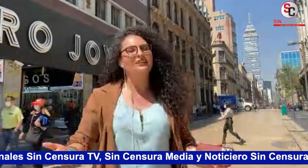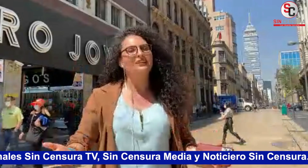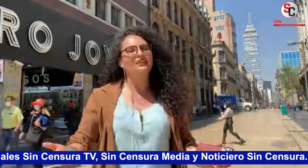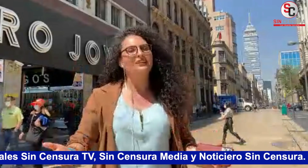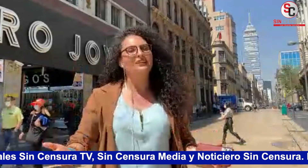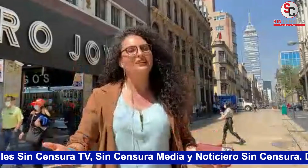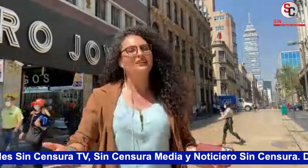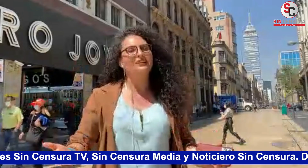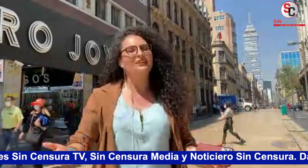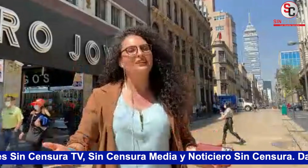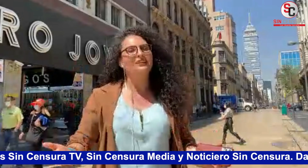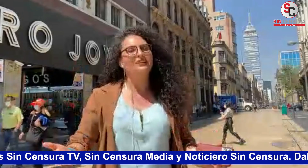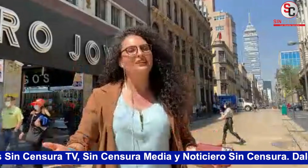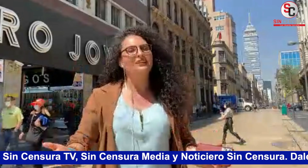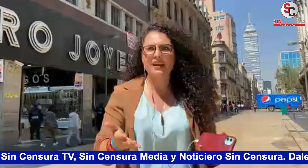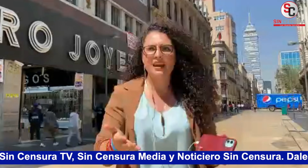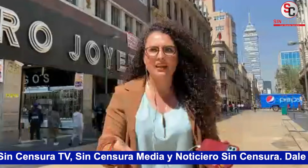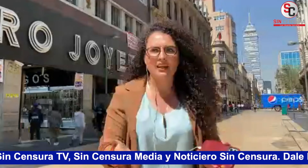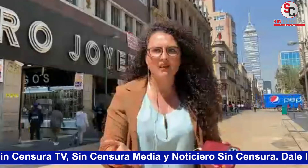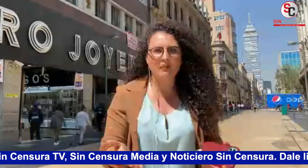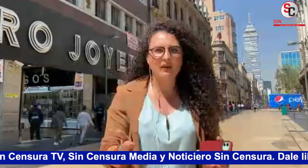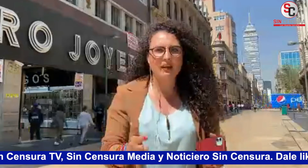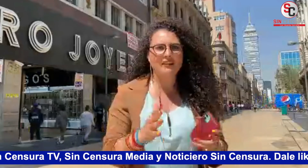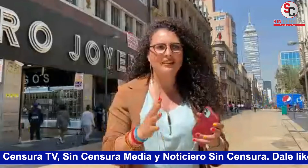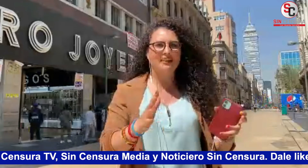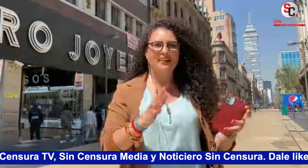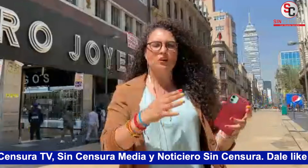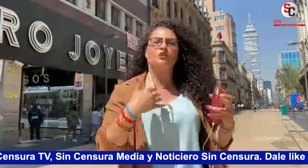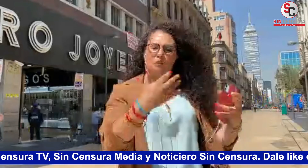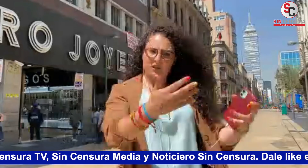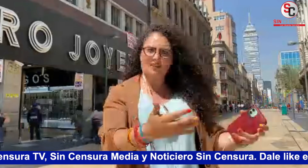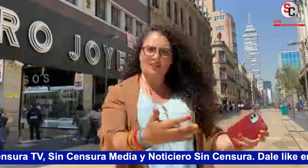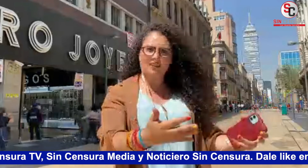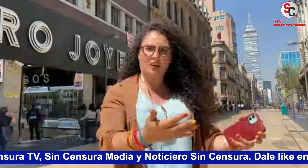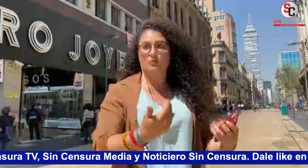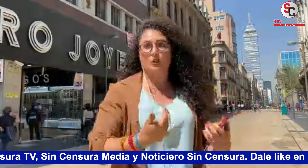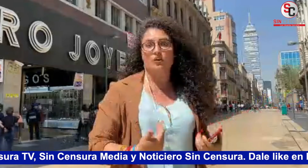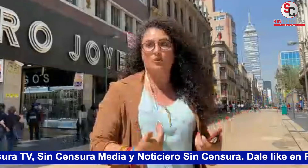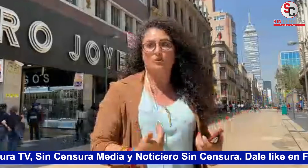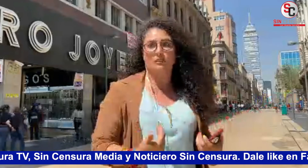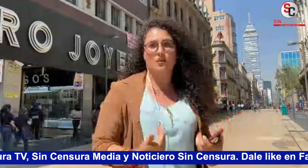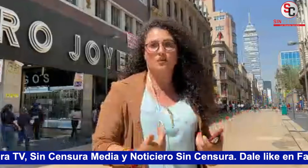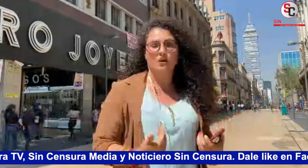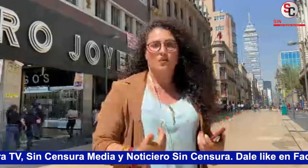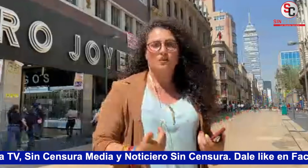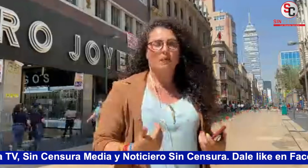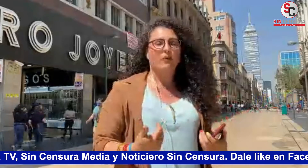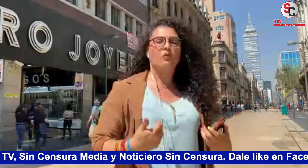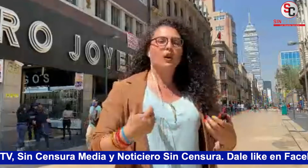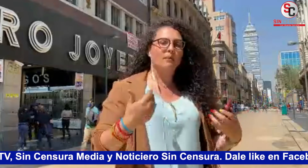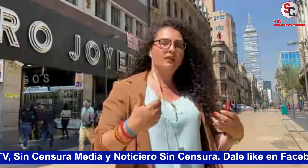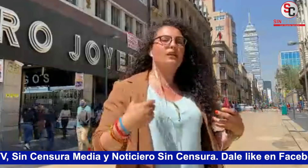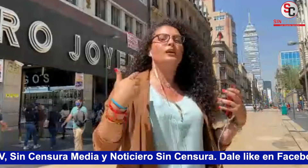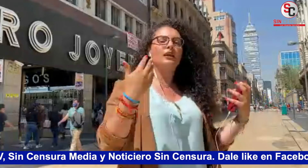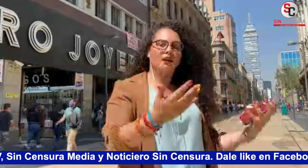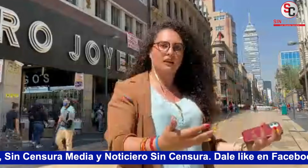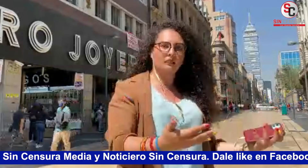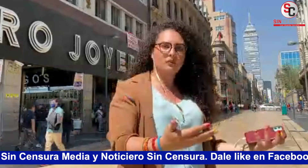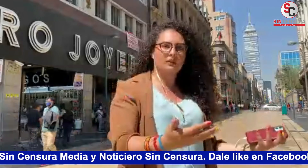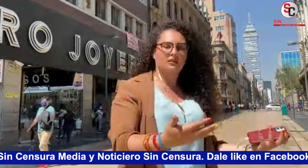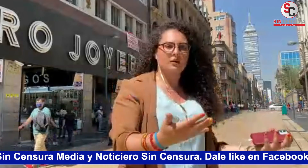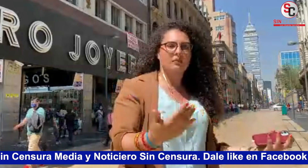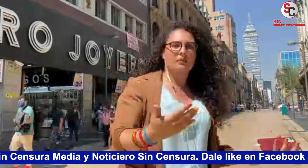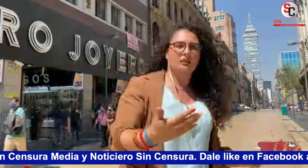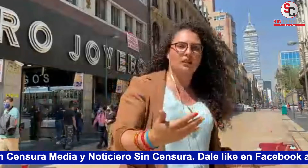vienen a supervisar. ¿Quién nos entiende? ¿Alguien me explica? ¿Quién nos puede entender? ¿Hay alguien aquí que puedan entender? Los pueden entender ellos porque yo no los entiendo. O sea, por una parte quieren que le